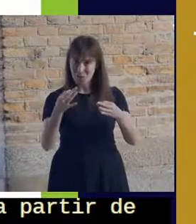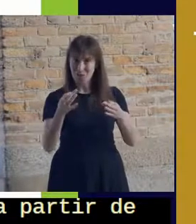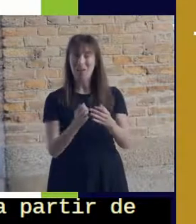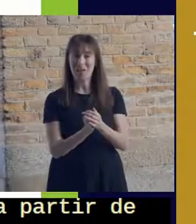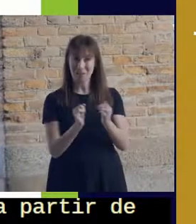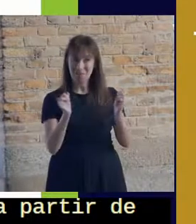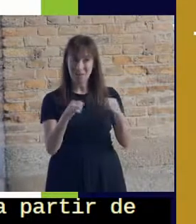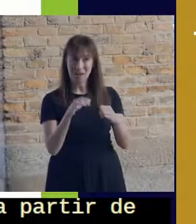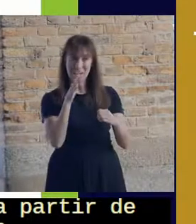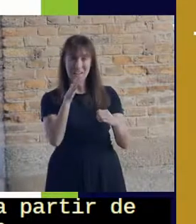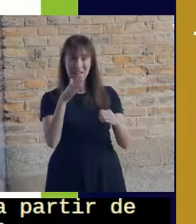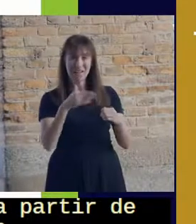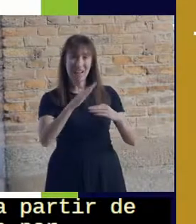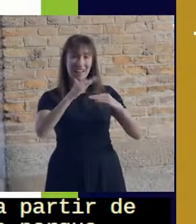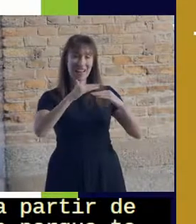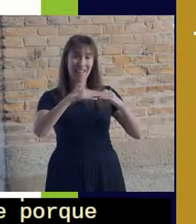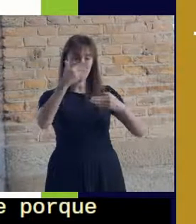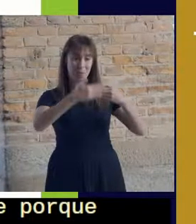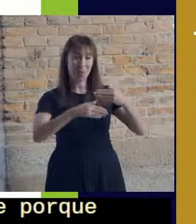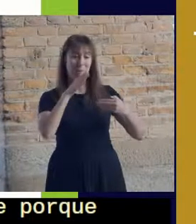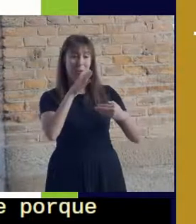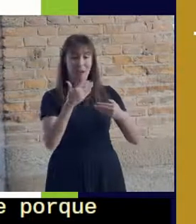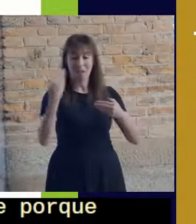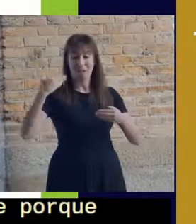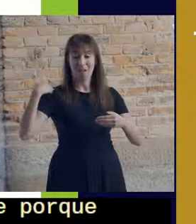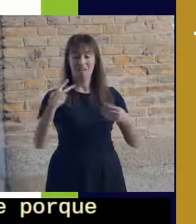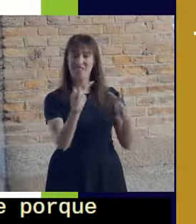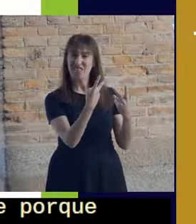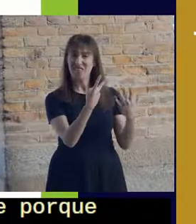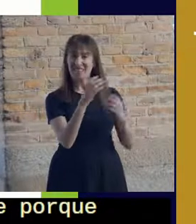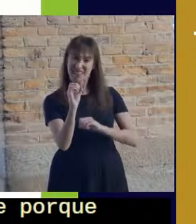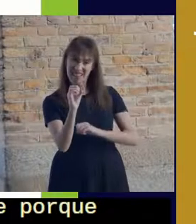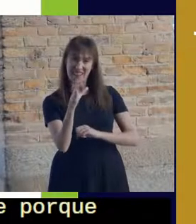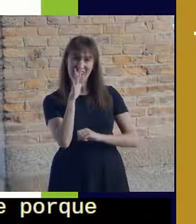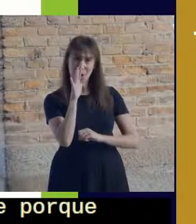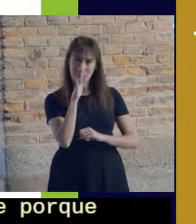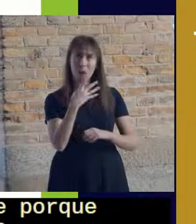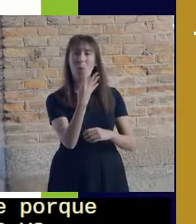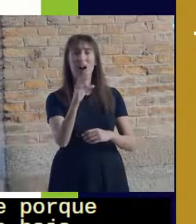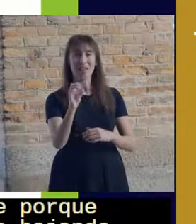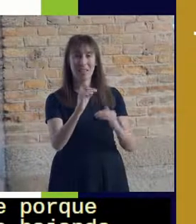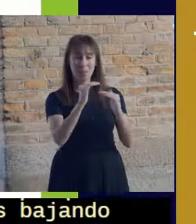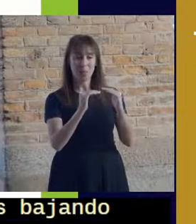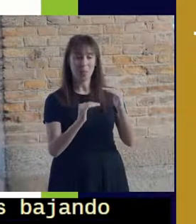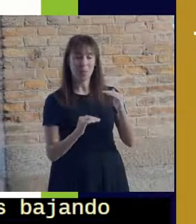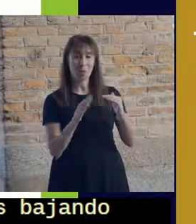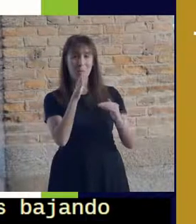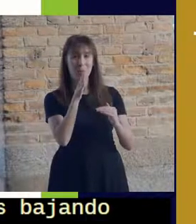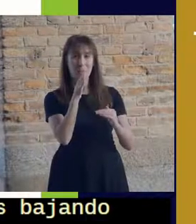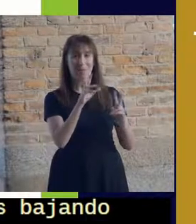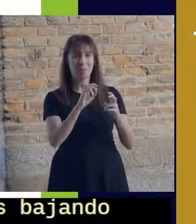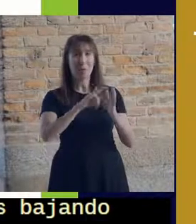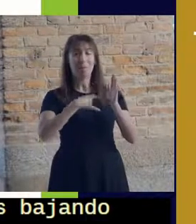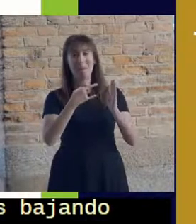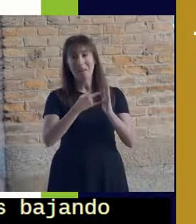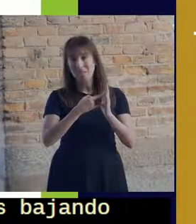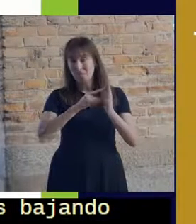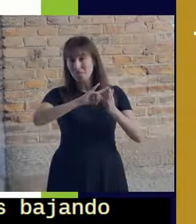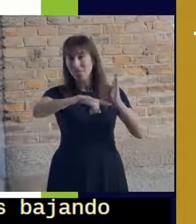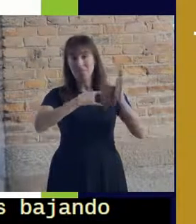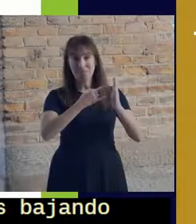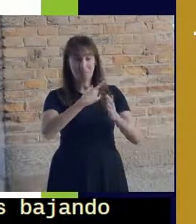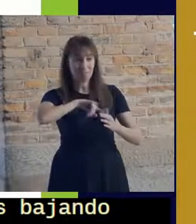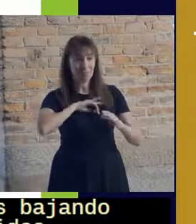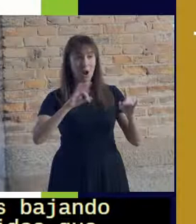es la edad de corte porque antiguamente eraa de 70 y ahora es de 40 y vamos bajando porque los medios tecnológicos que tenemos